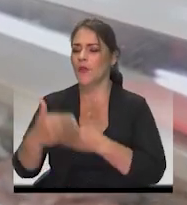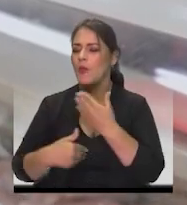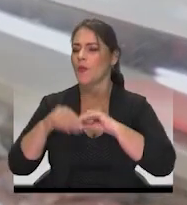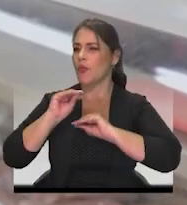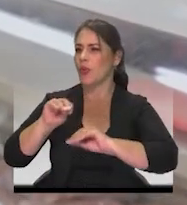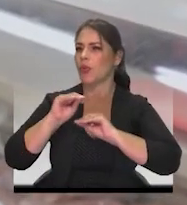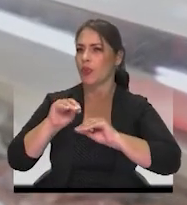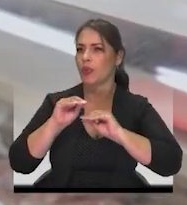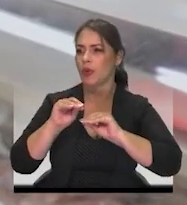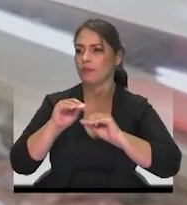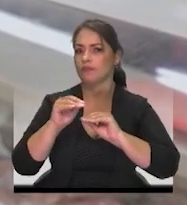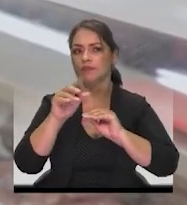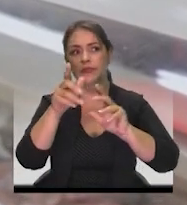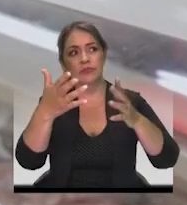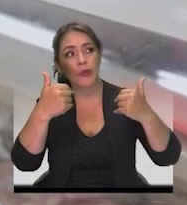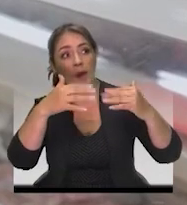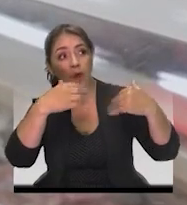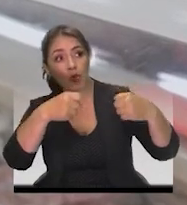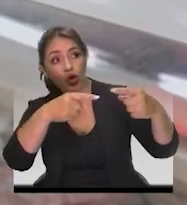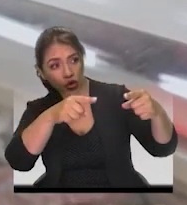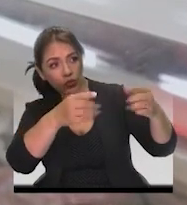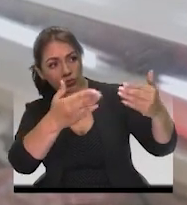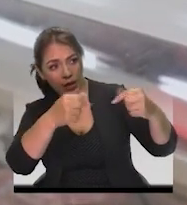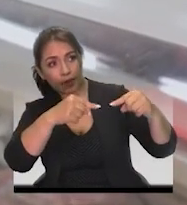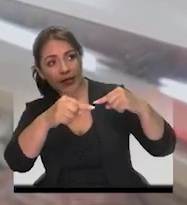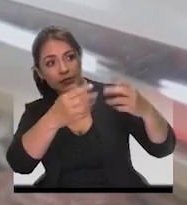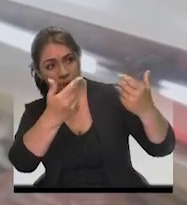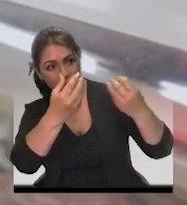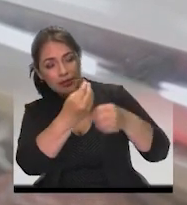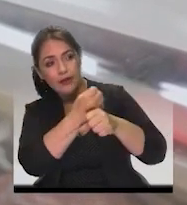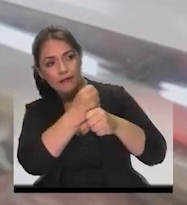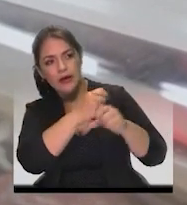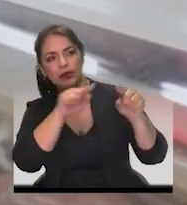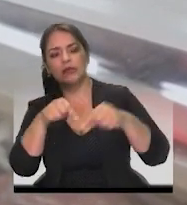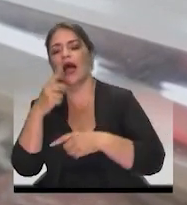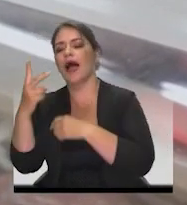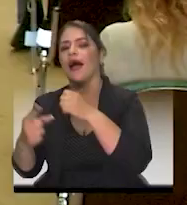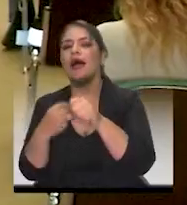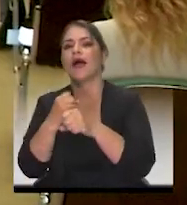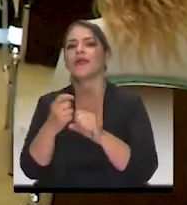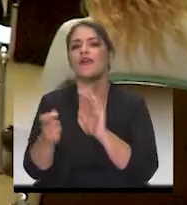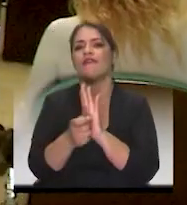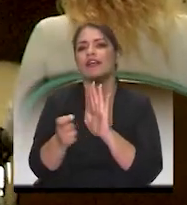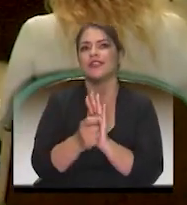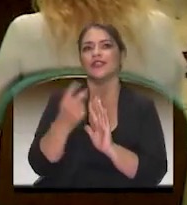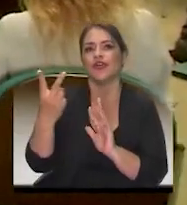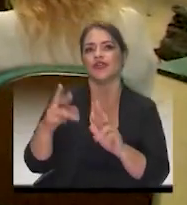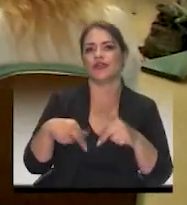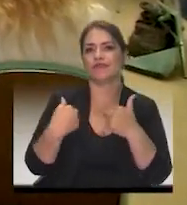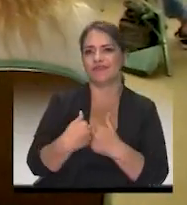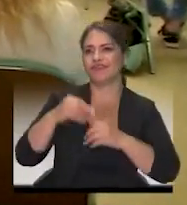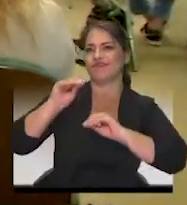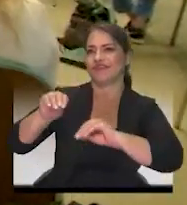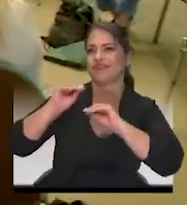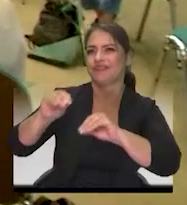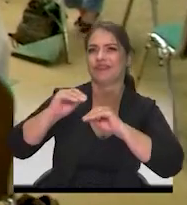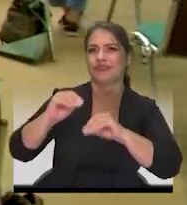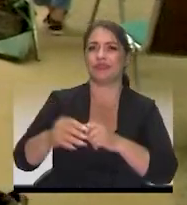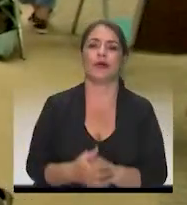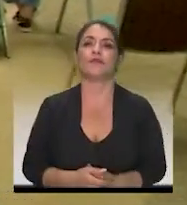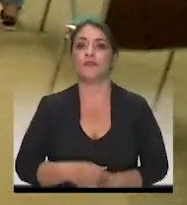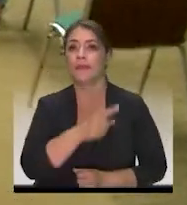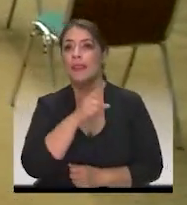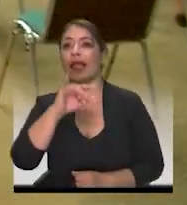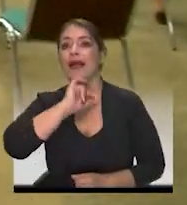capacitación hacia los propietarios administradores y lo hacemos dos veces en el año. En el encuentro municipal de expendedores de